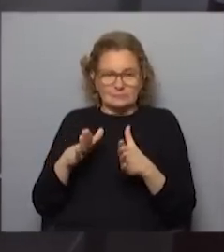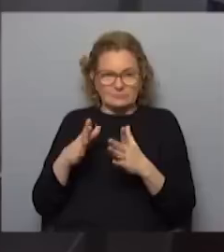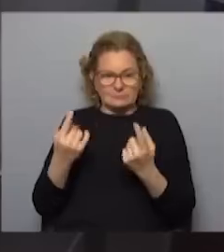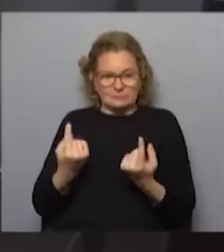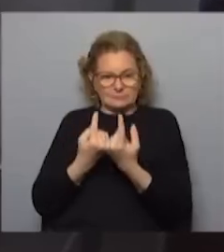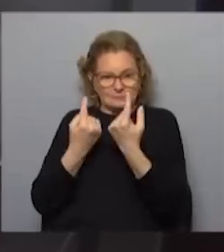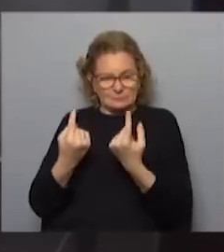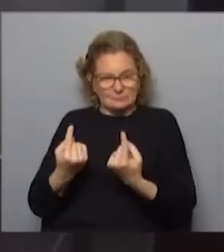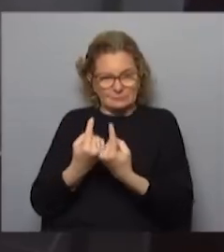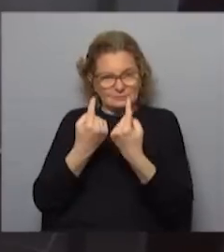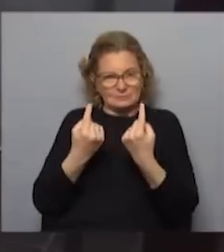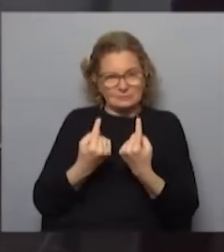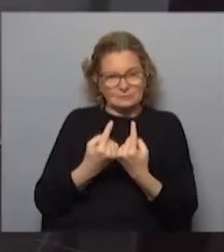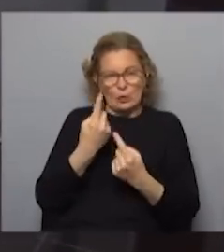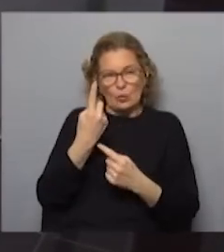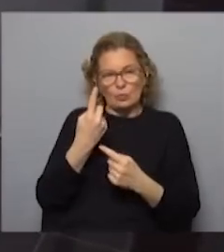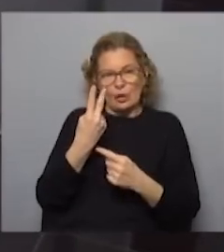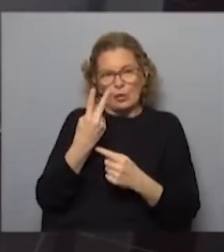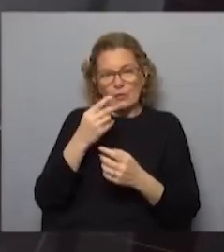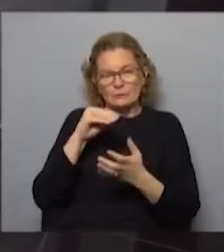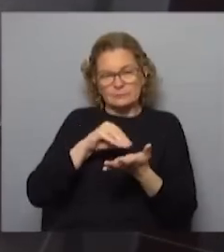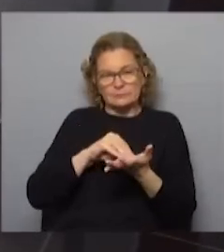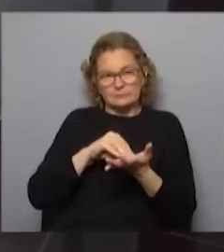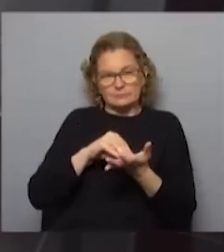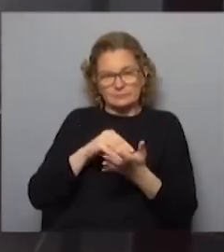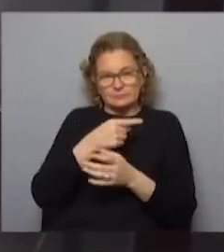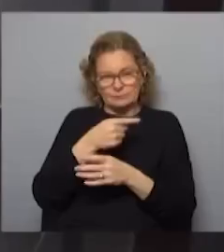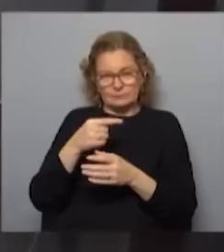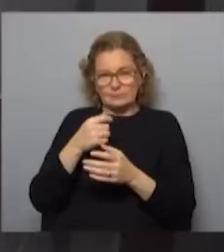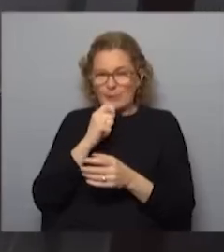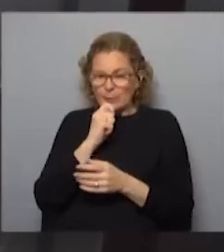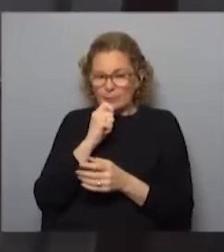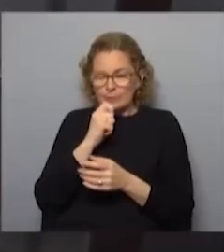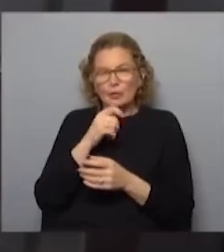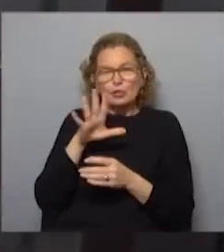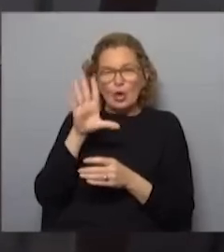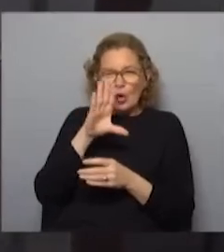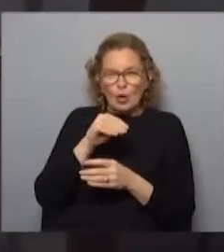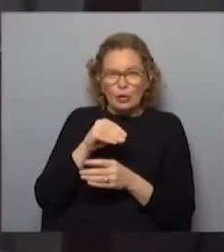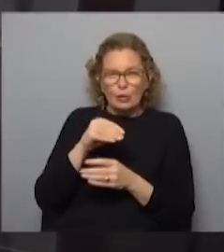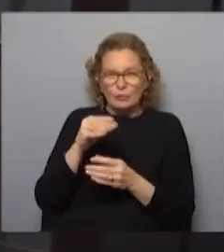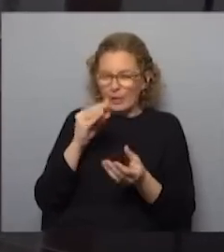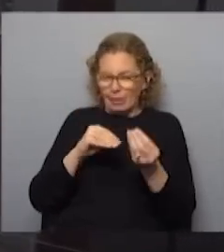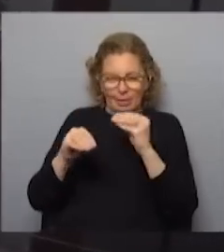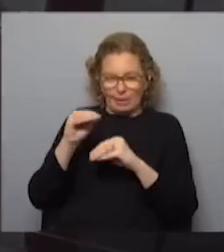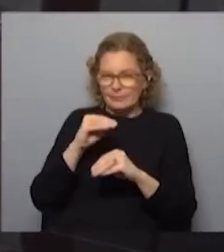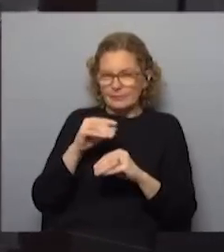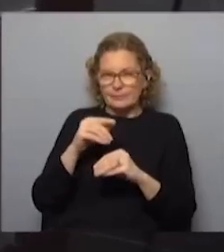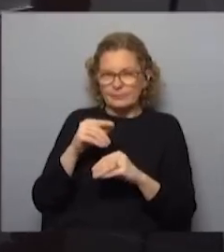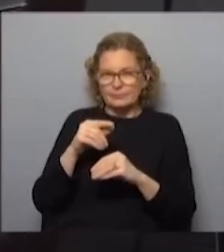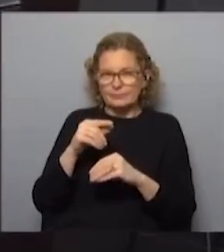encuentros una dos veces semanales grabar todo eso no fue ordenado fue